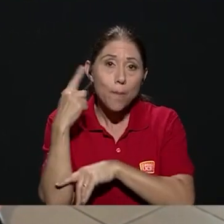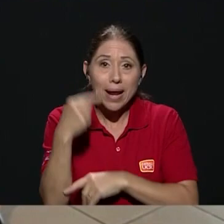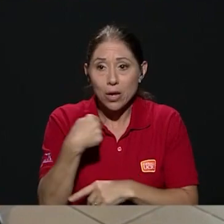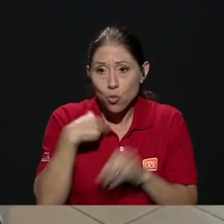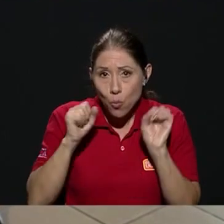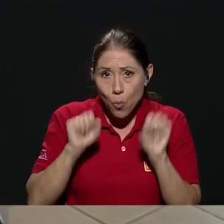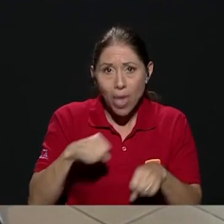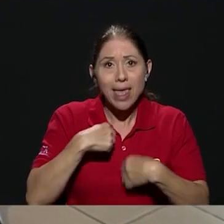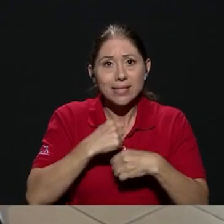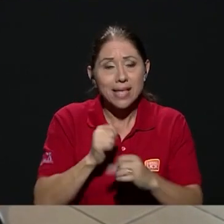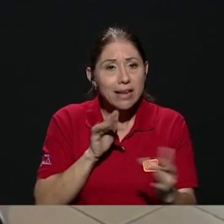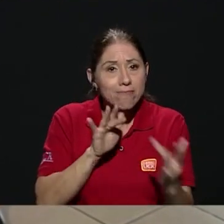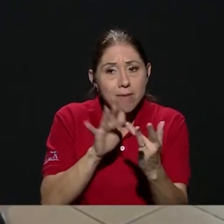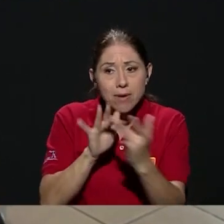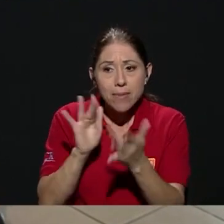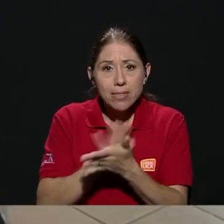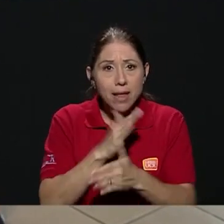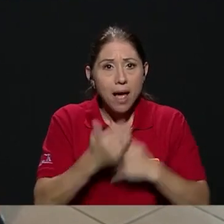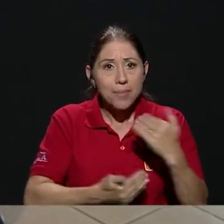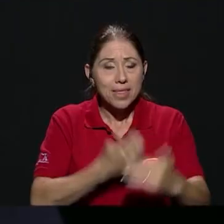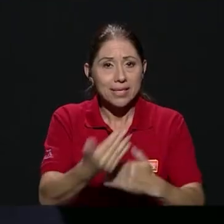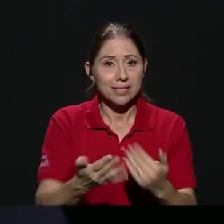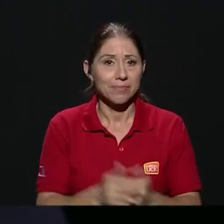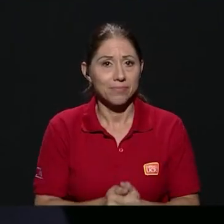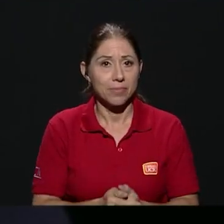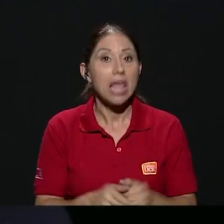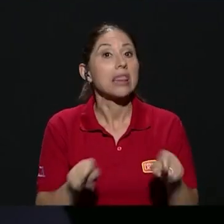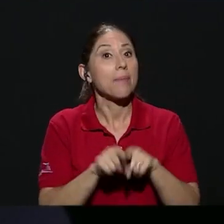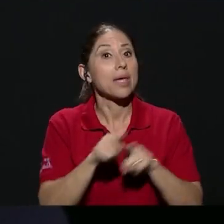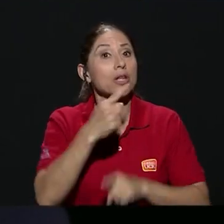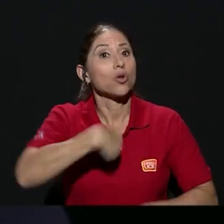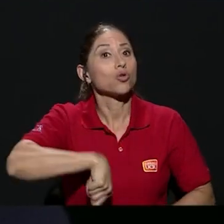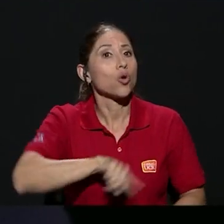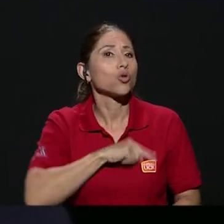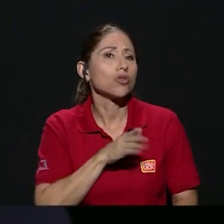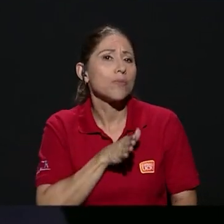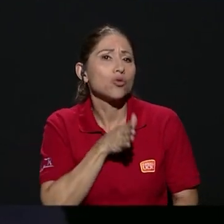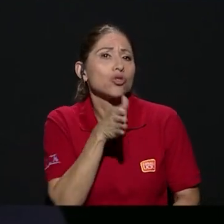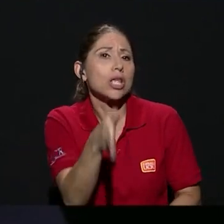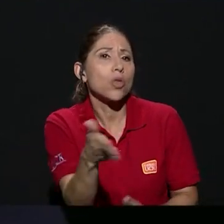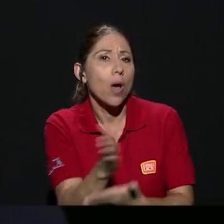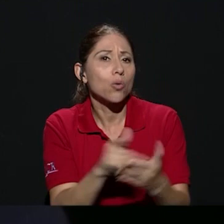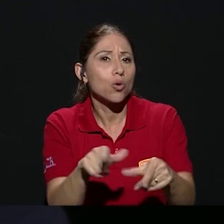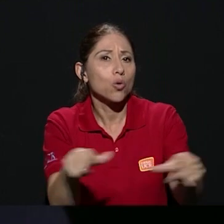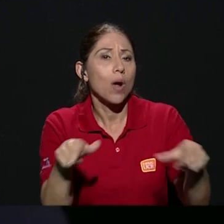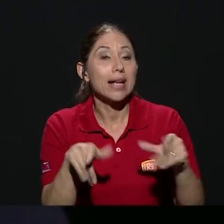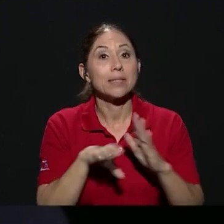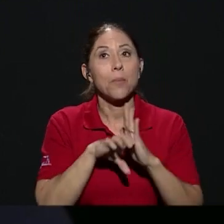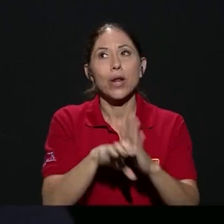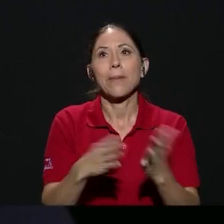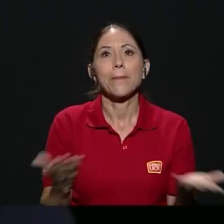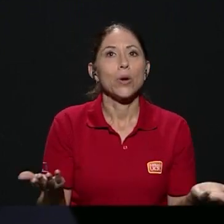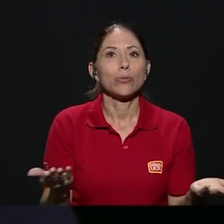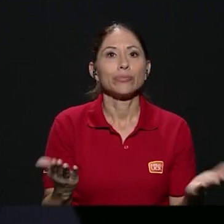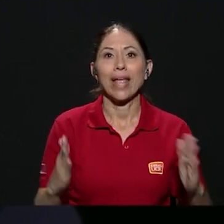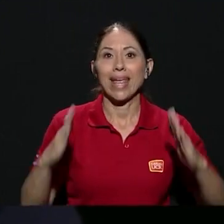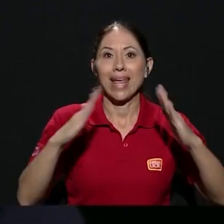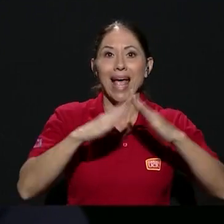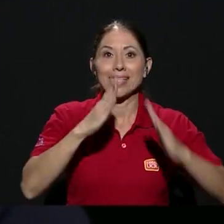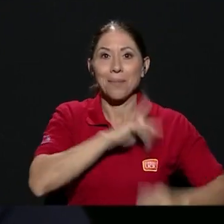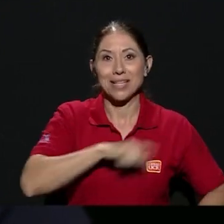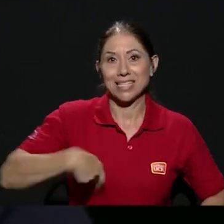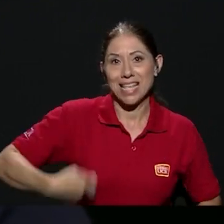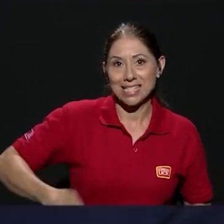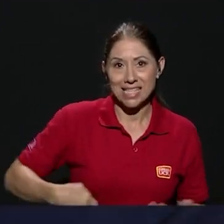trámites. Y en cuanto a eso, bueno, hemos viajado en ciertos lugares, por ejemplo en casas presidenciales o